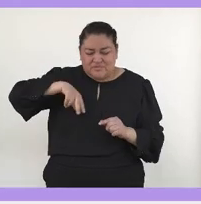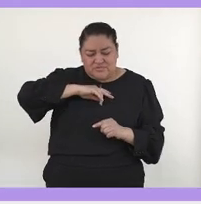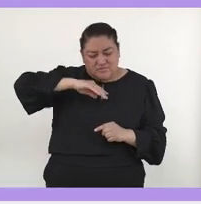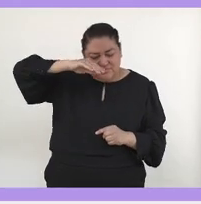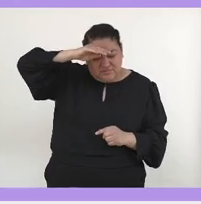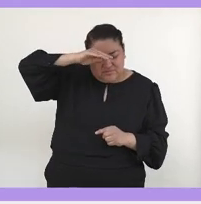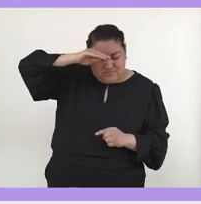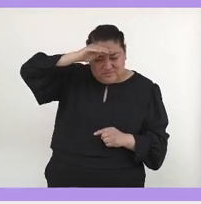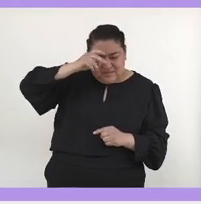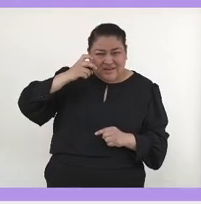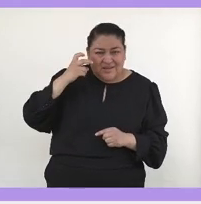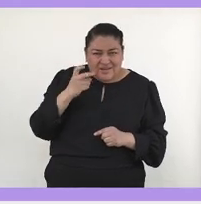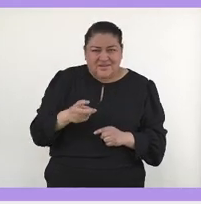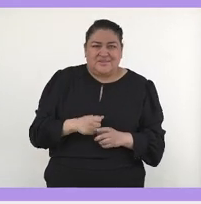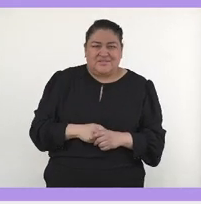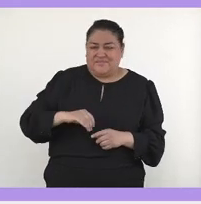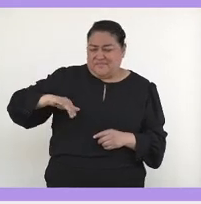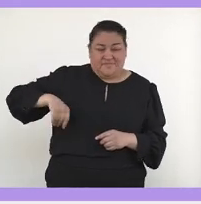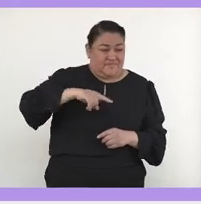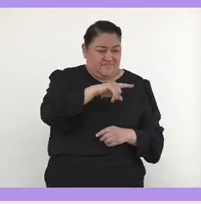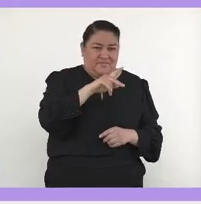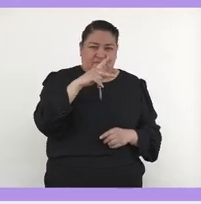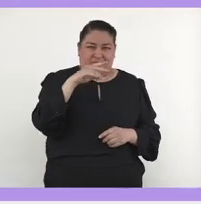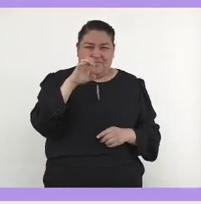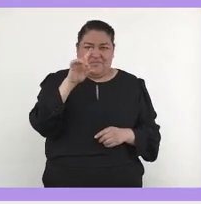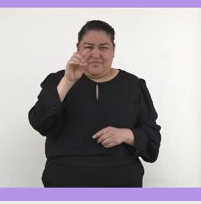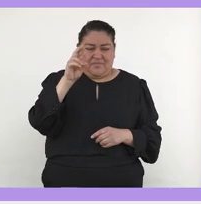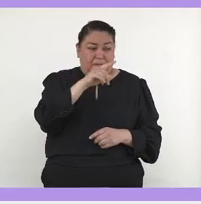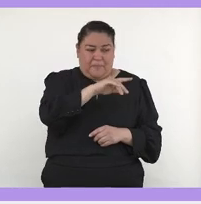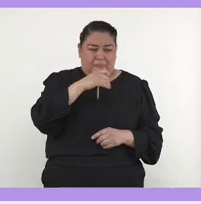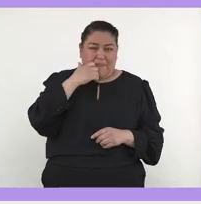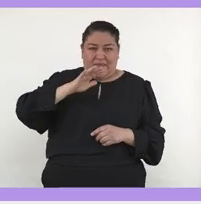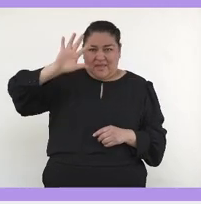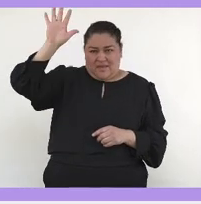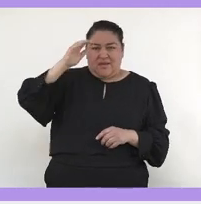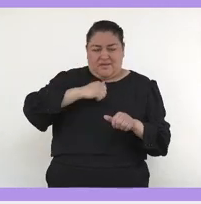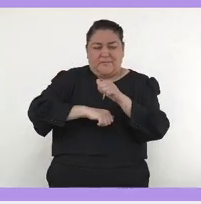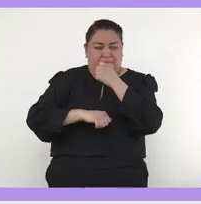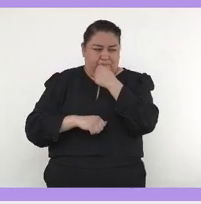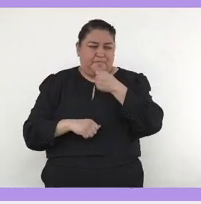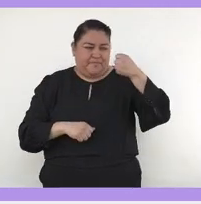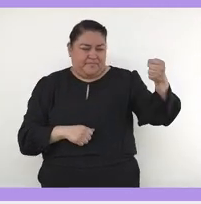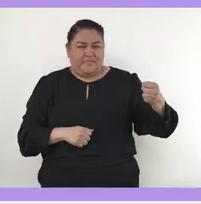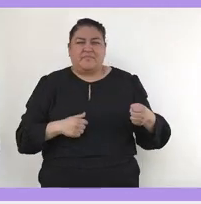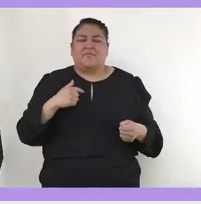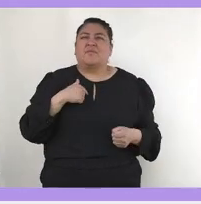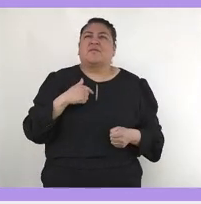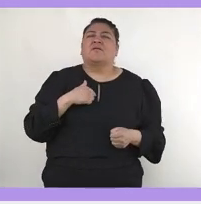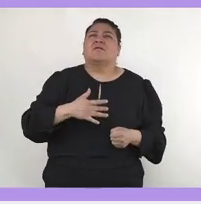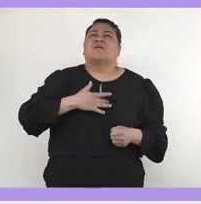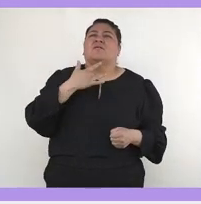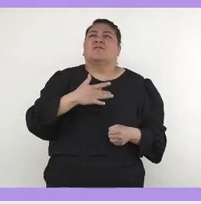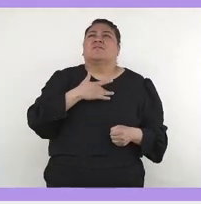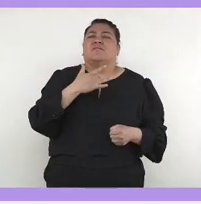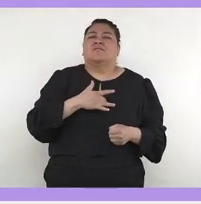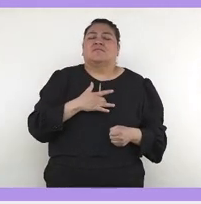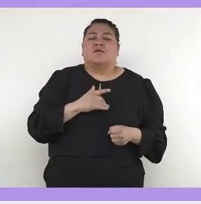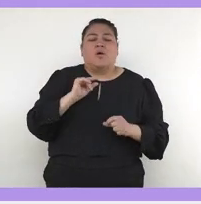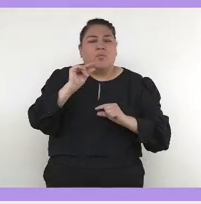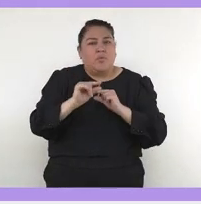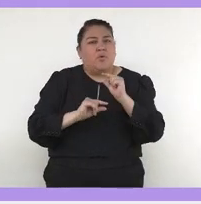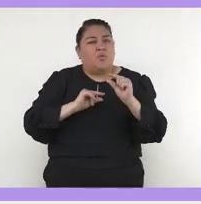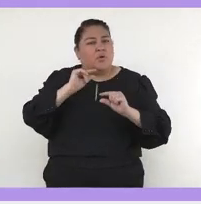paso creo que Pedro también tiene ganas de participar en esta Entonces le voy a ceder la palabra pero para mí es un ir partido a partido